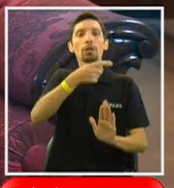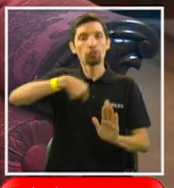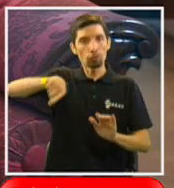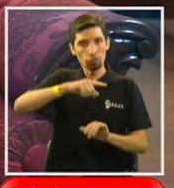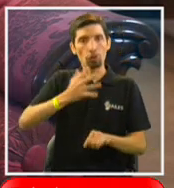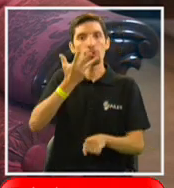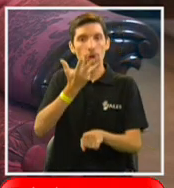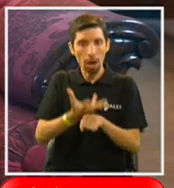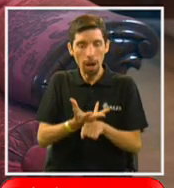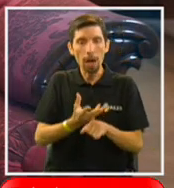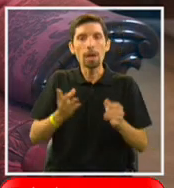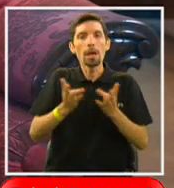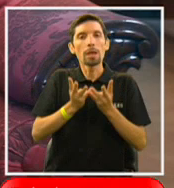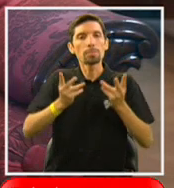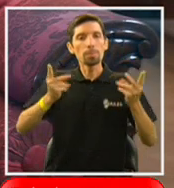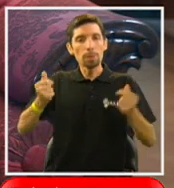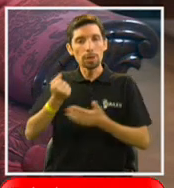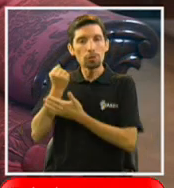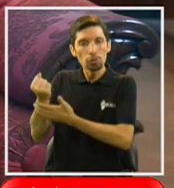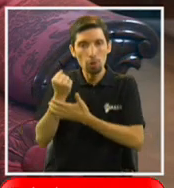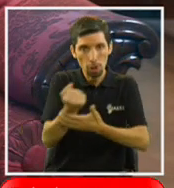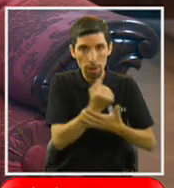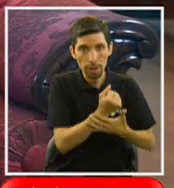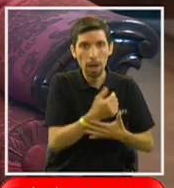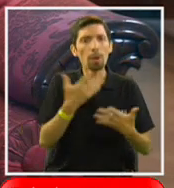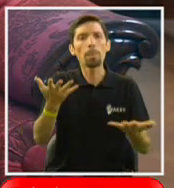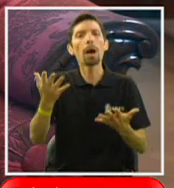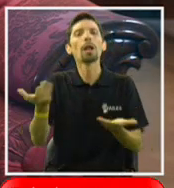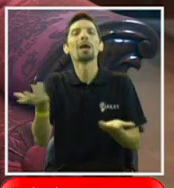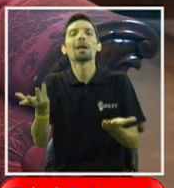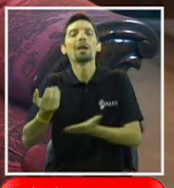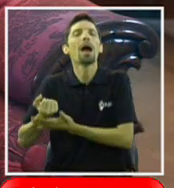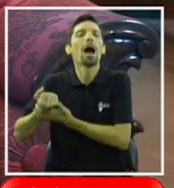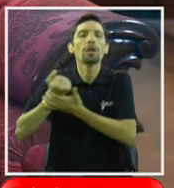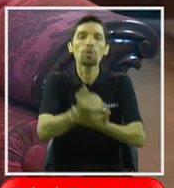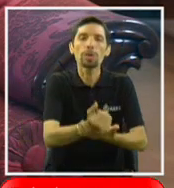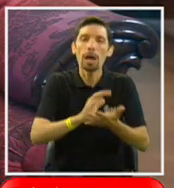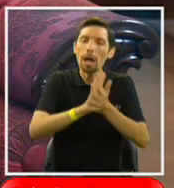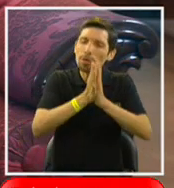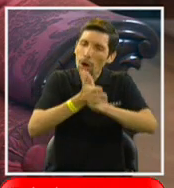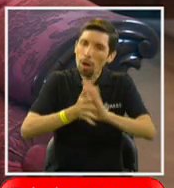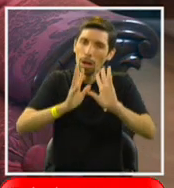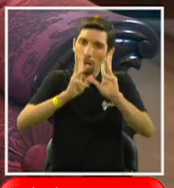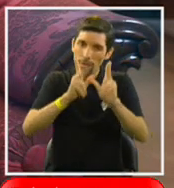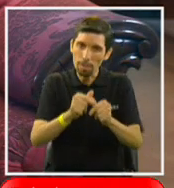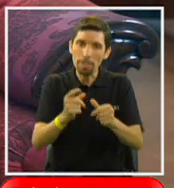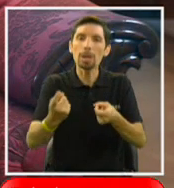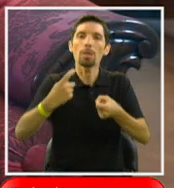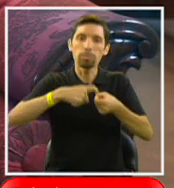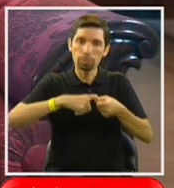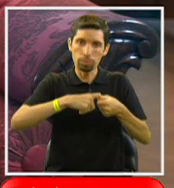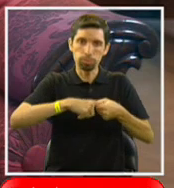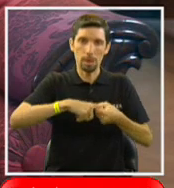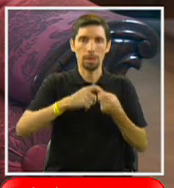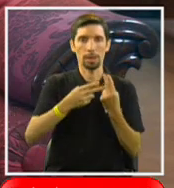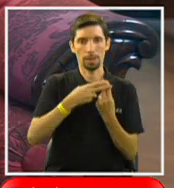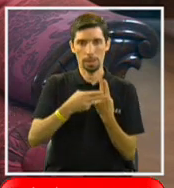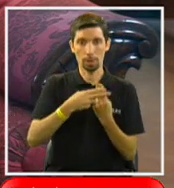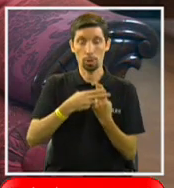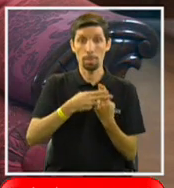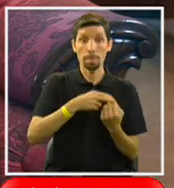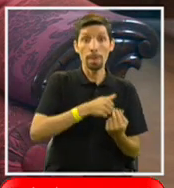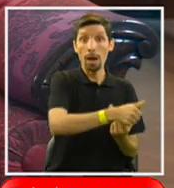nosotros ese espíritu solidario para ayudar a todas las familias que son parte de la teletón a todos ellos